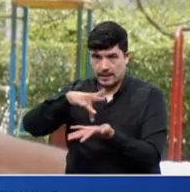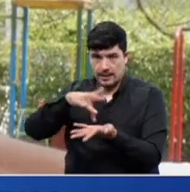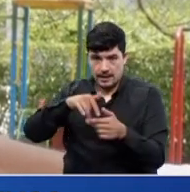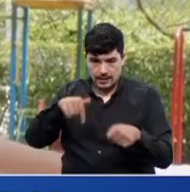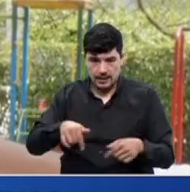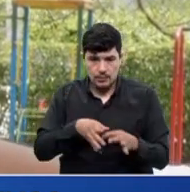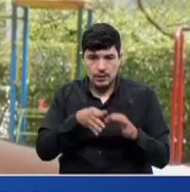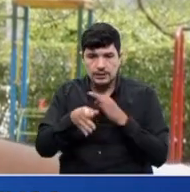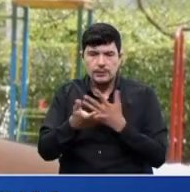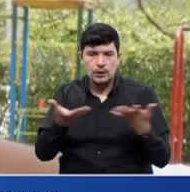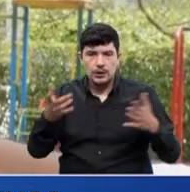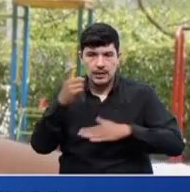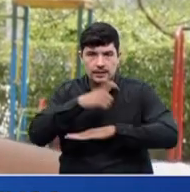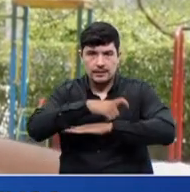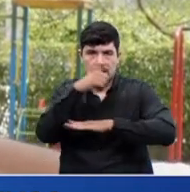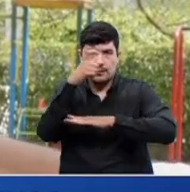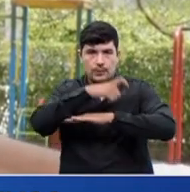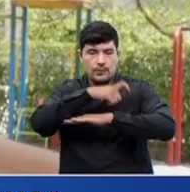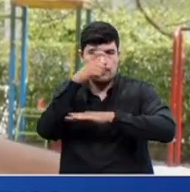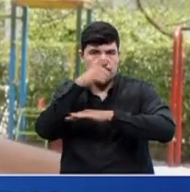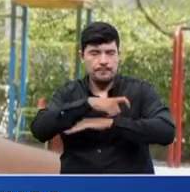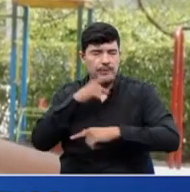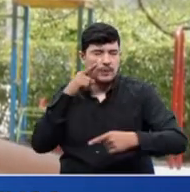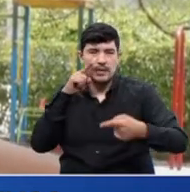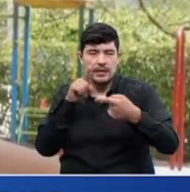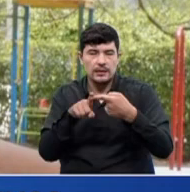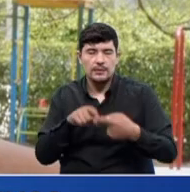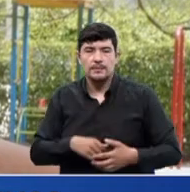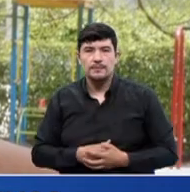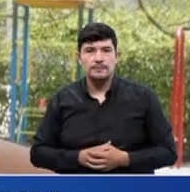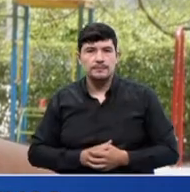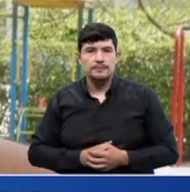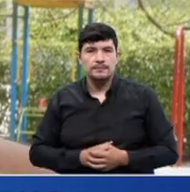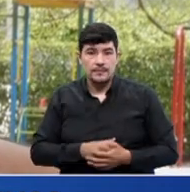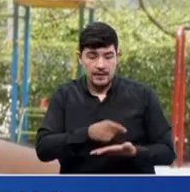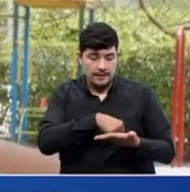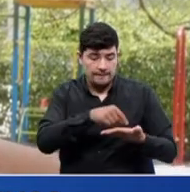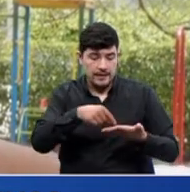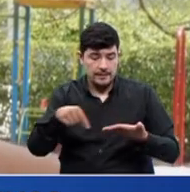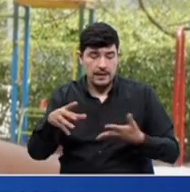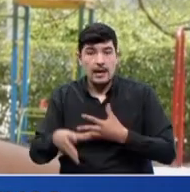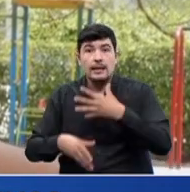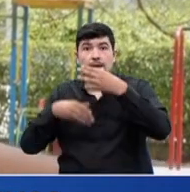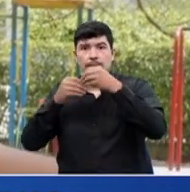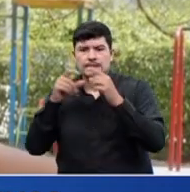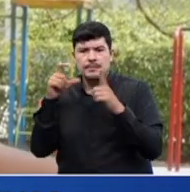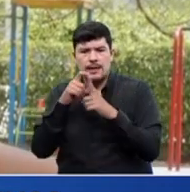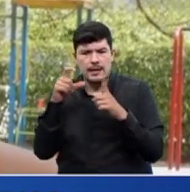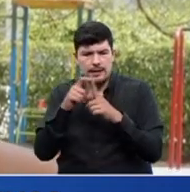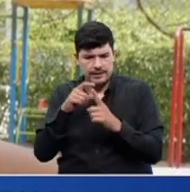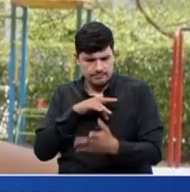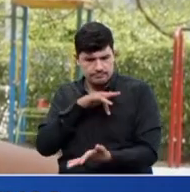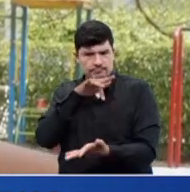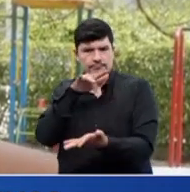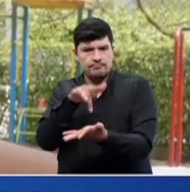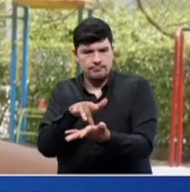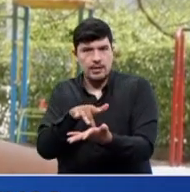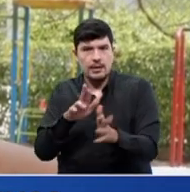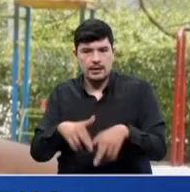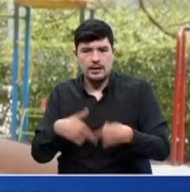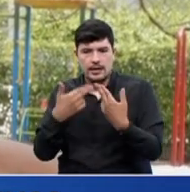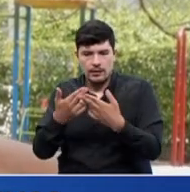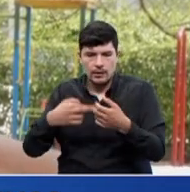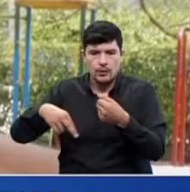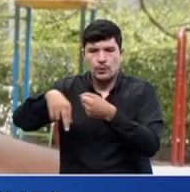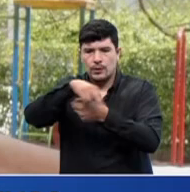el municipio de Tibú, donde se refrende no solamente con la firma, pero también con la palabra de ir específicamente a la región